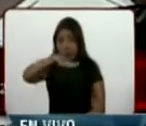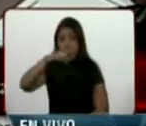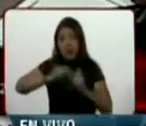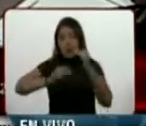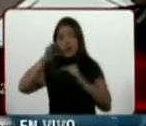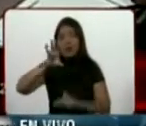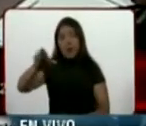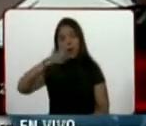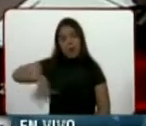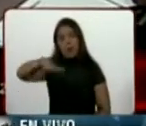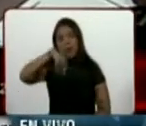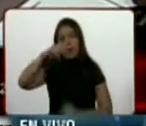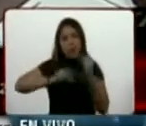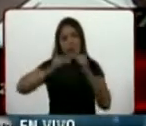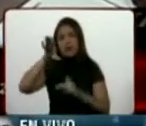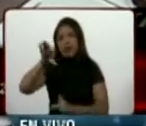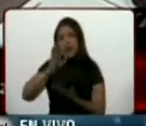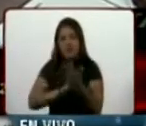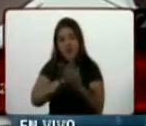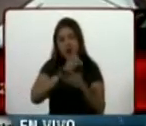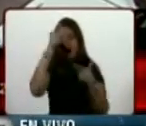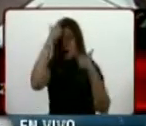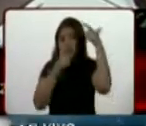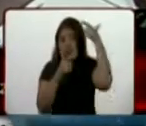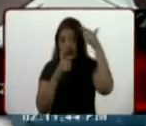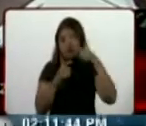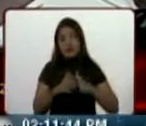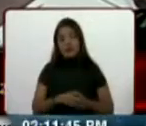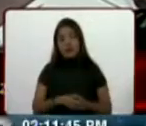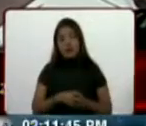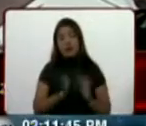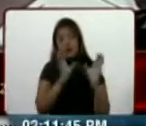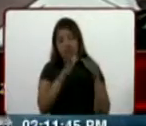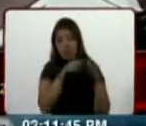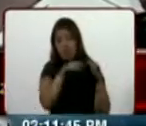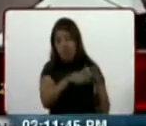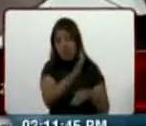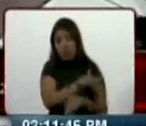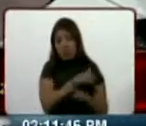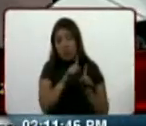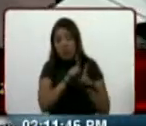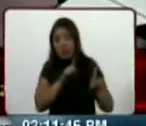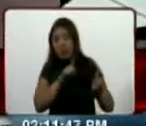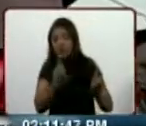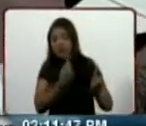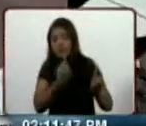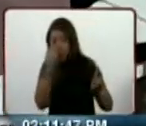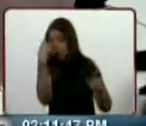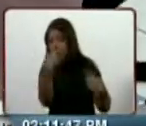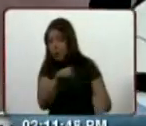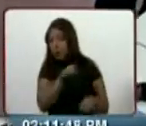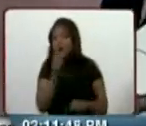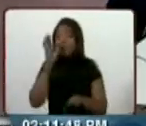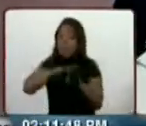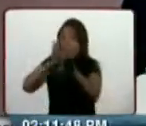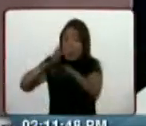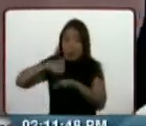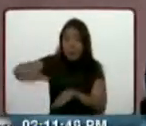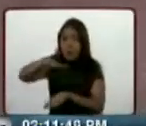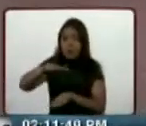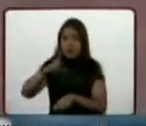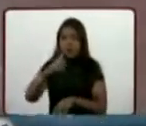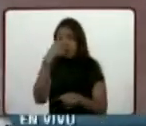haciendo patria con lealtad al comandante Chávez, y estos grupos pues aislados. Y nosotros le hacemos un llamado a todo el pueblo, no caer en la